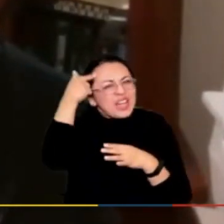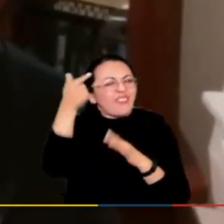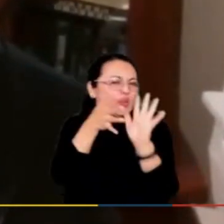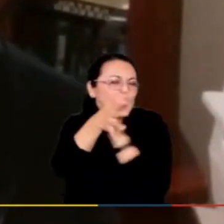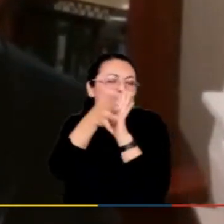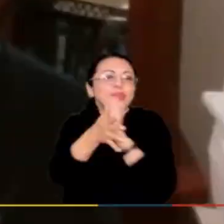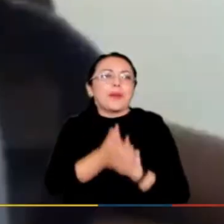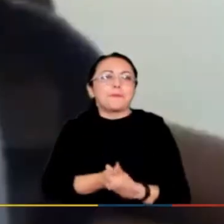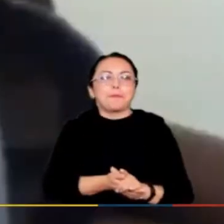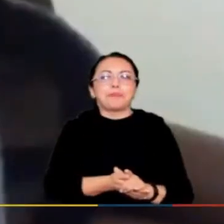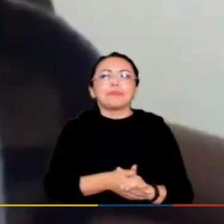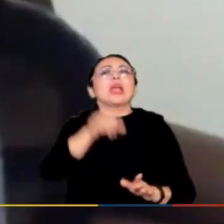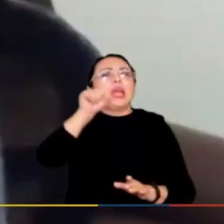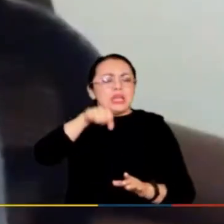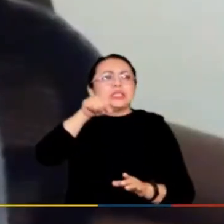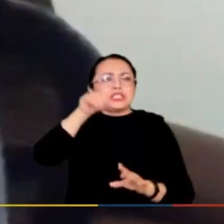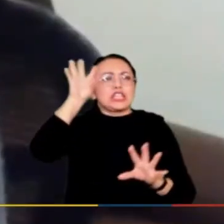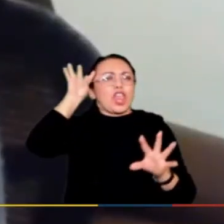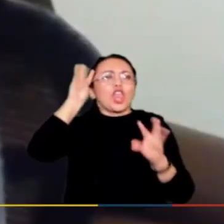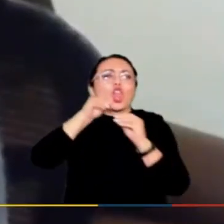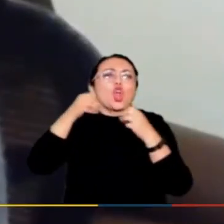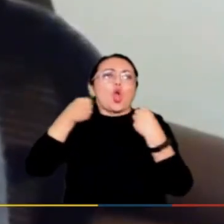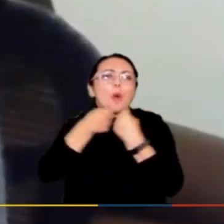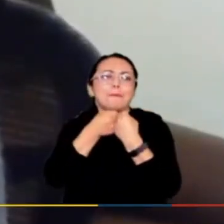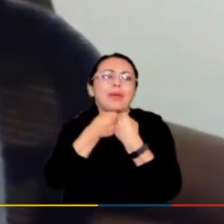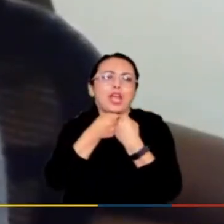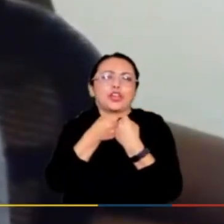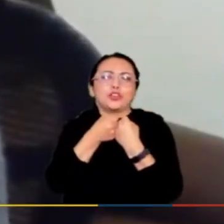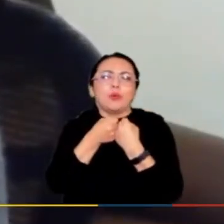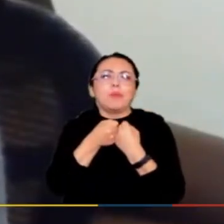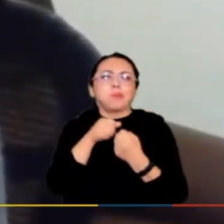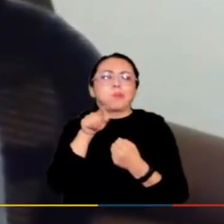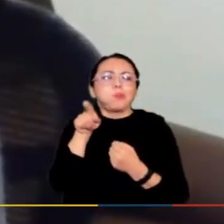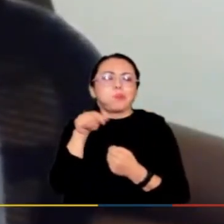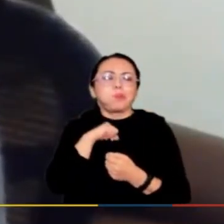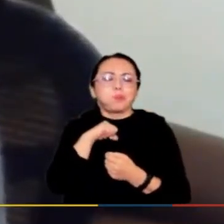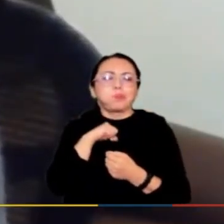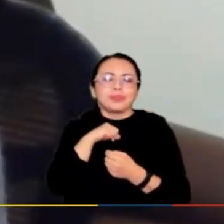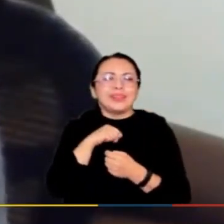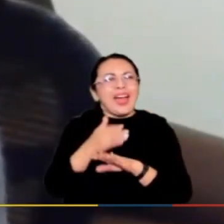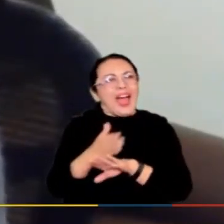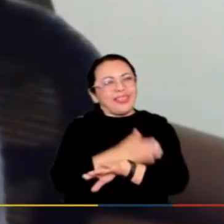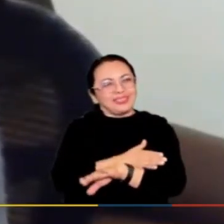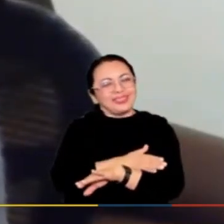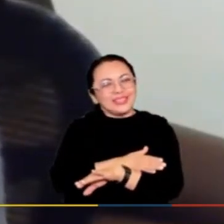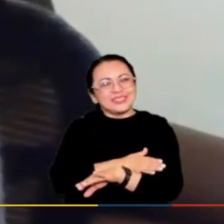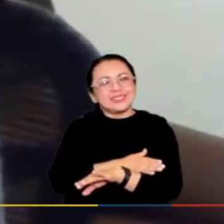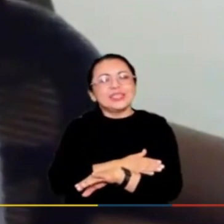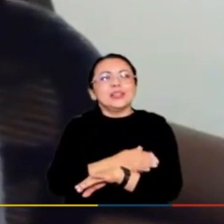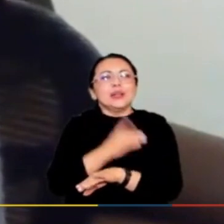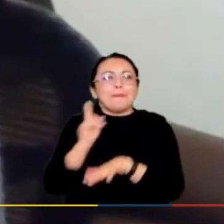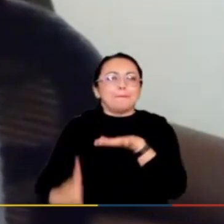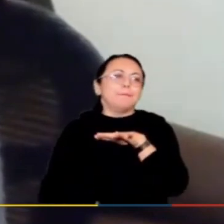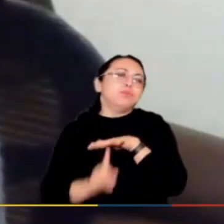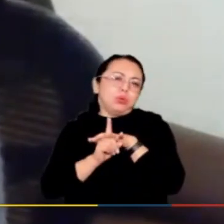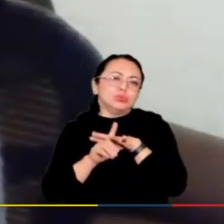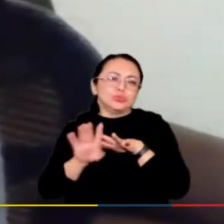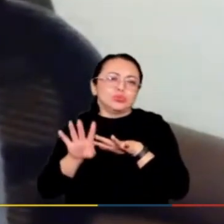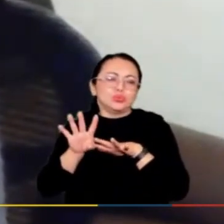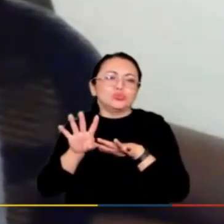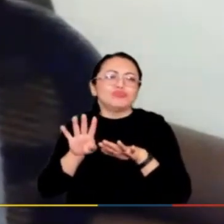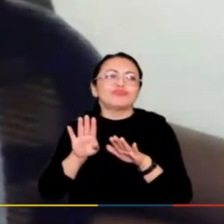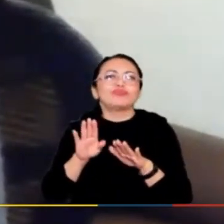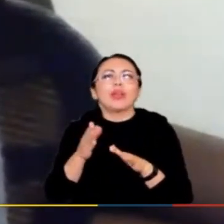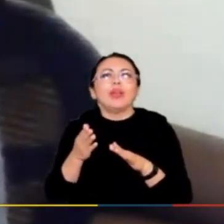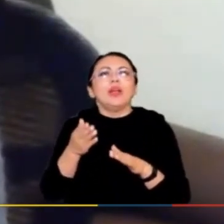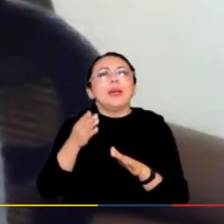Sí, el convenio de la ADI sigue siendo vigente. No tenemos, existían este tipo de convenios, originalmente se